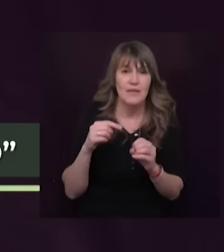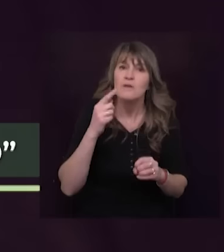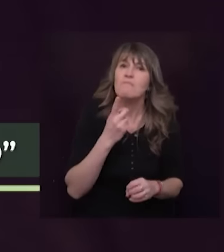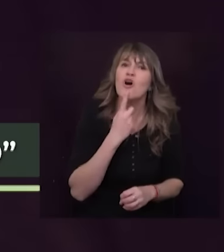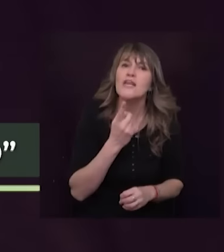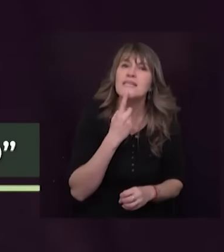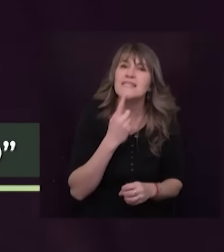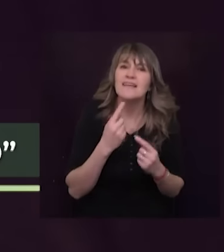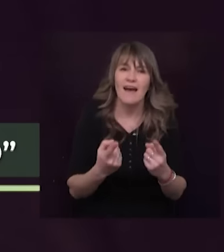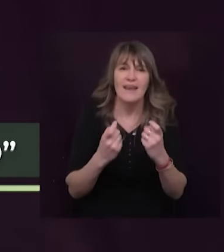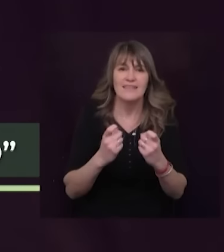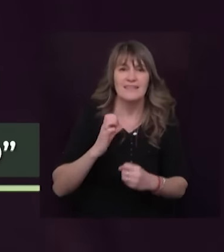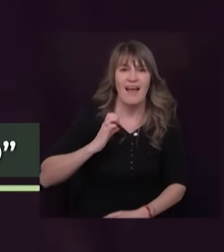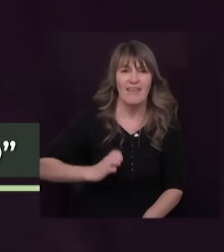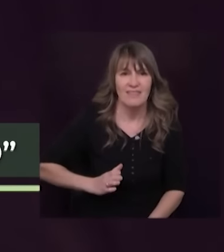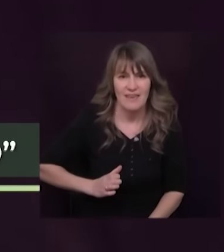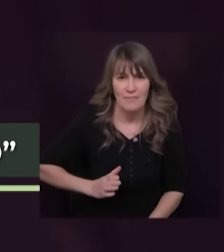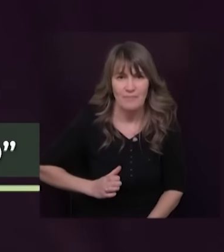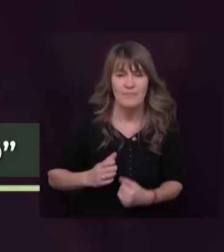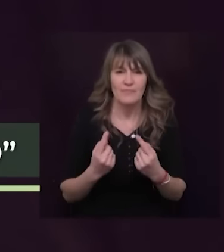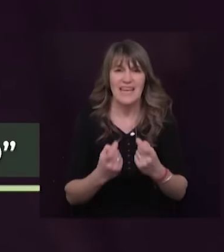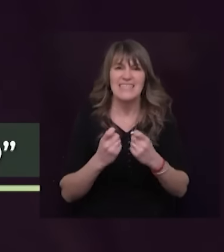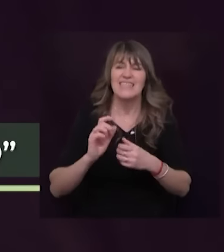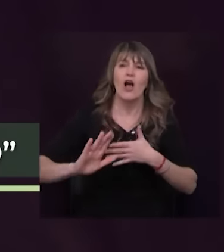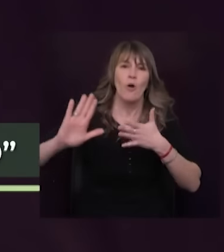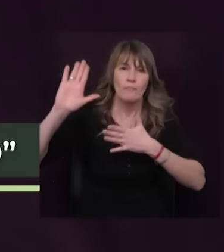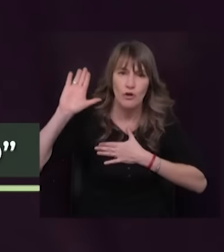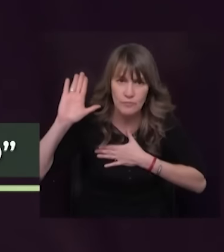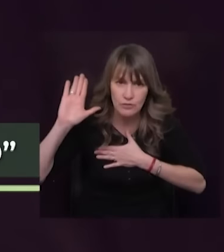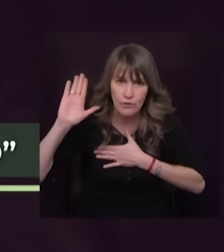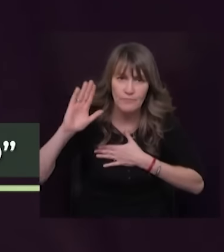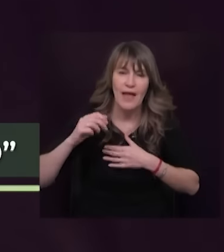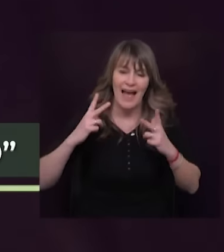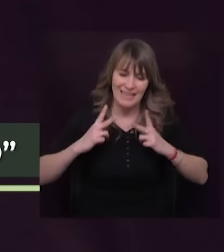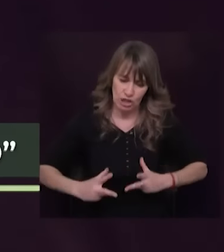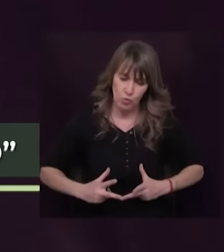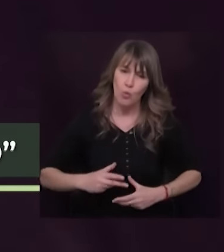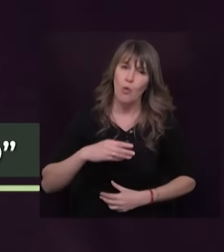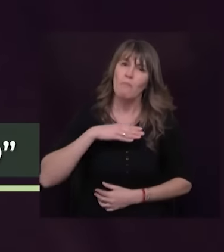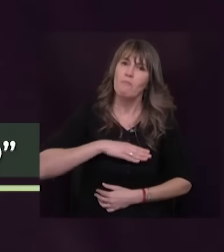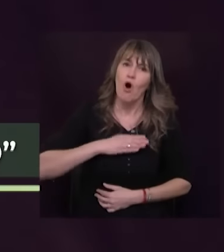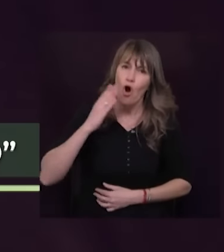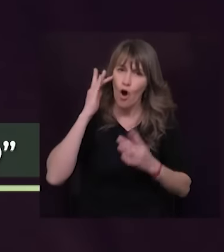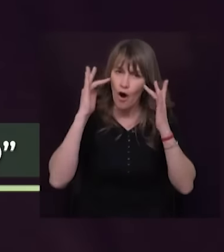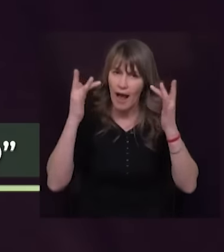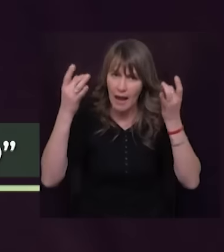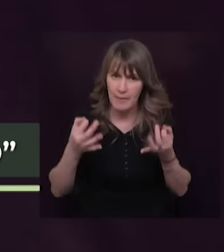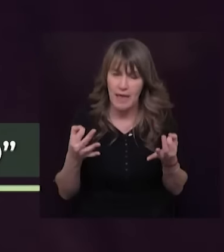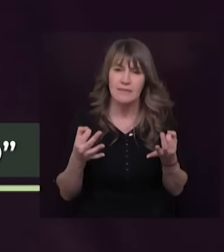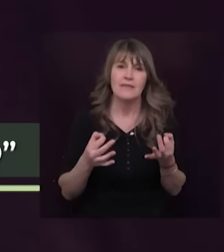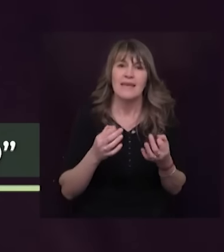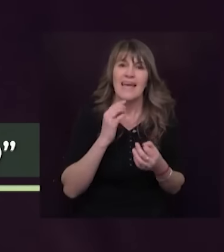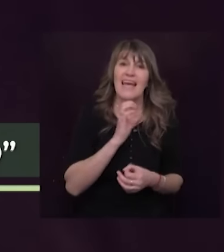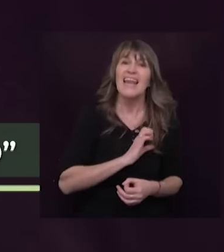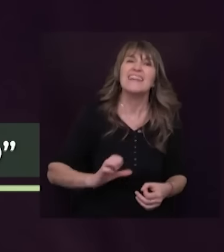requiere ética requiere compromiso actitud moral ningún estado va